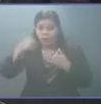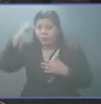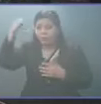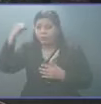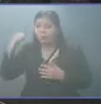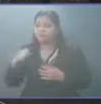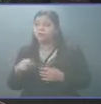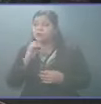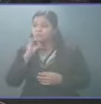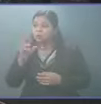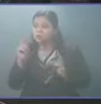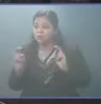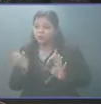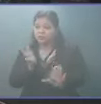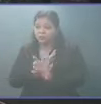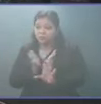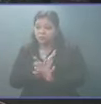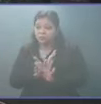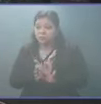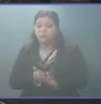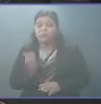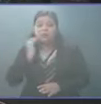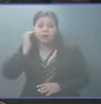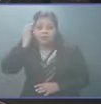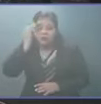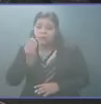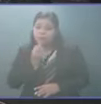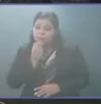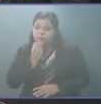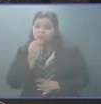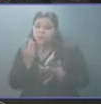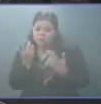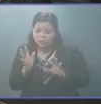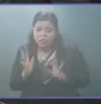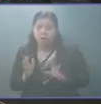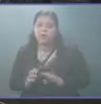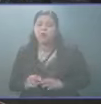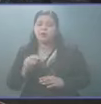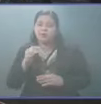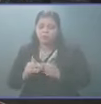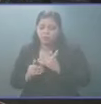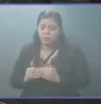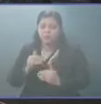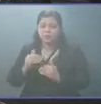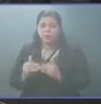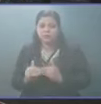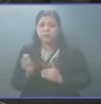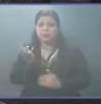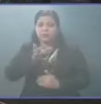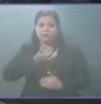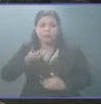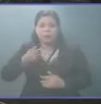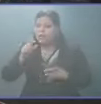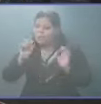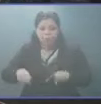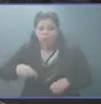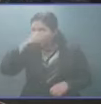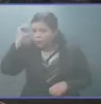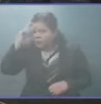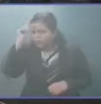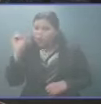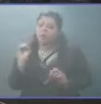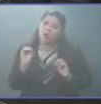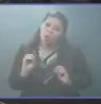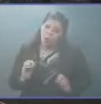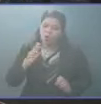importante desde la parte psicológica, cuando el adulto mayor ya entra en una etapa que ya no puede ejercer la función laboral, digamos, o tienen